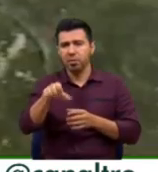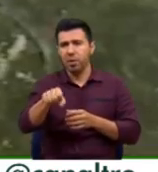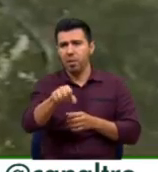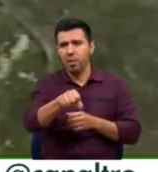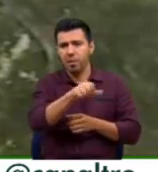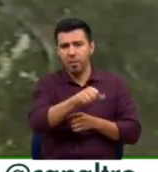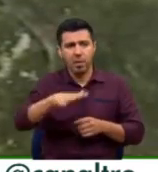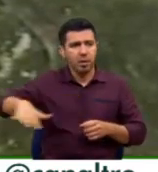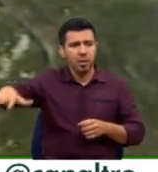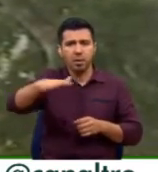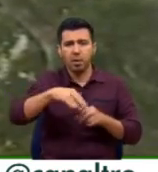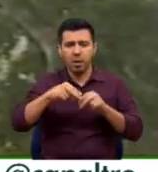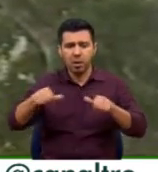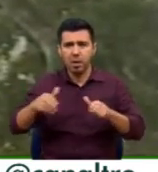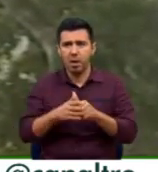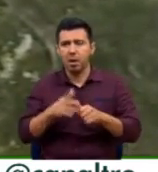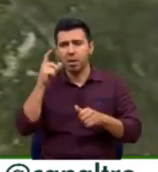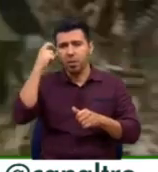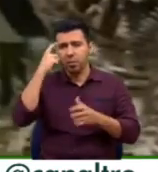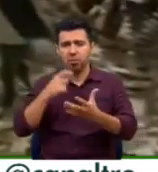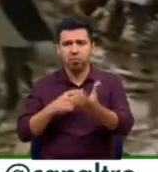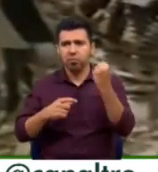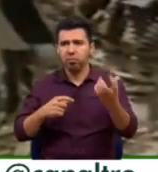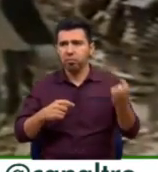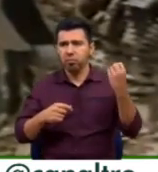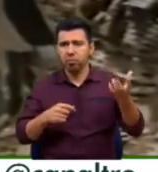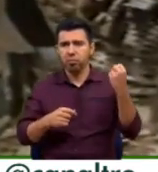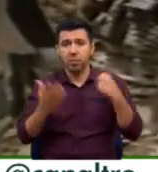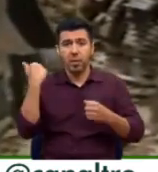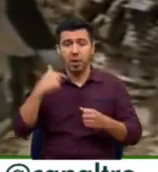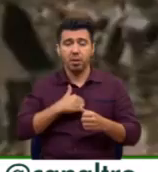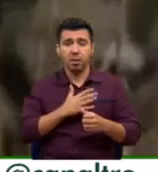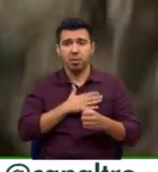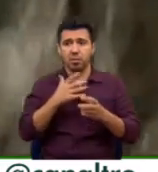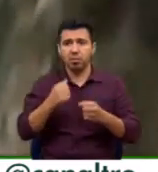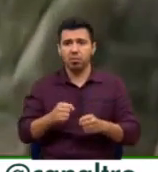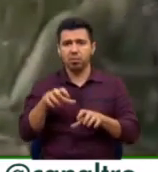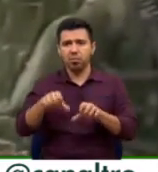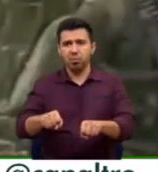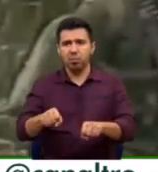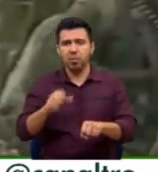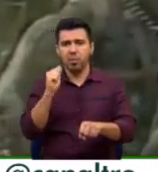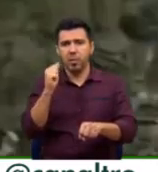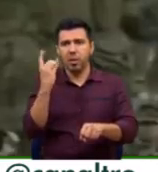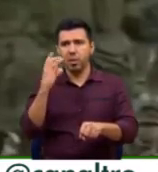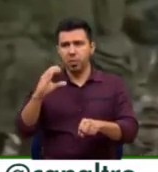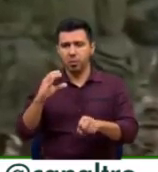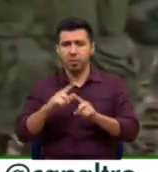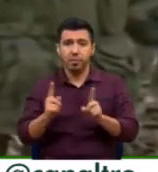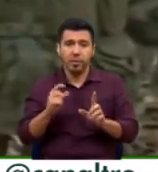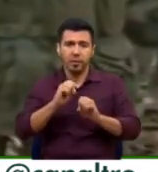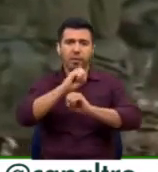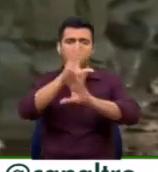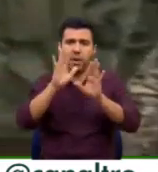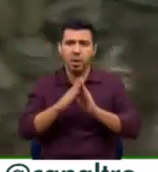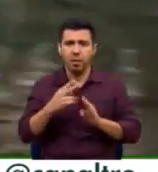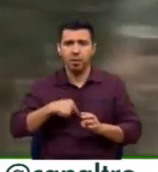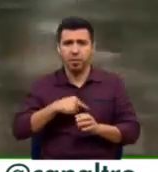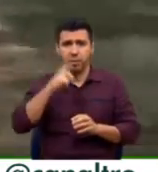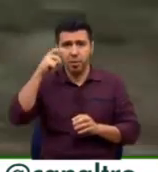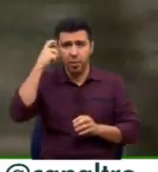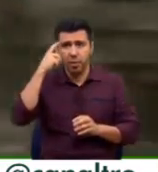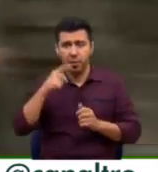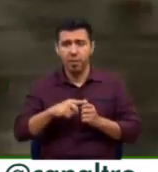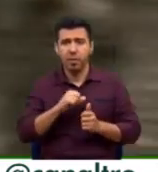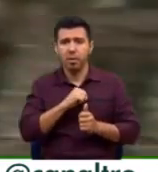estaban en manos de los paramilitares, que se hayan recuperado cabeceras, ha sido muy importante. Claro, el Estado y nosotros como gobierno todavía tenemos un